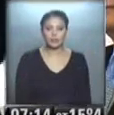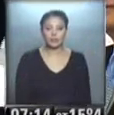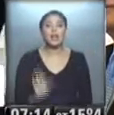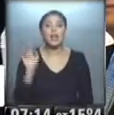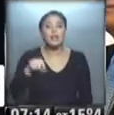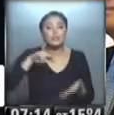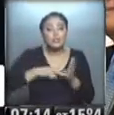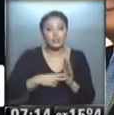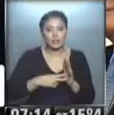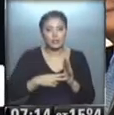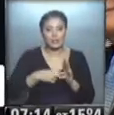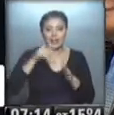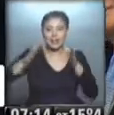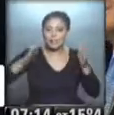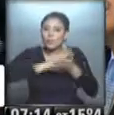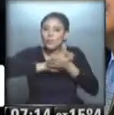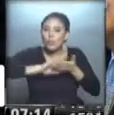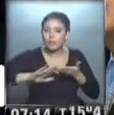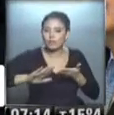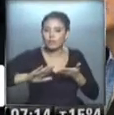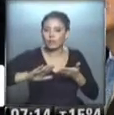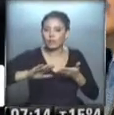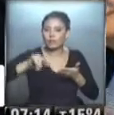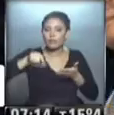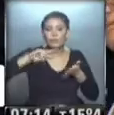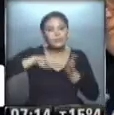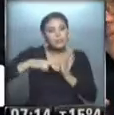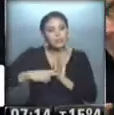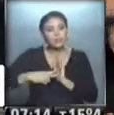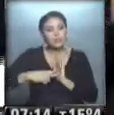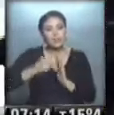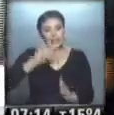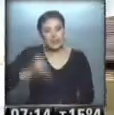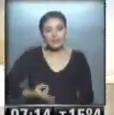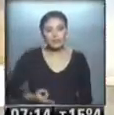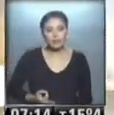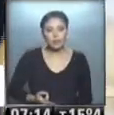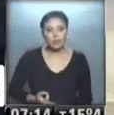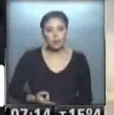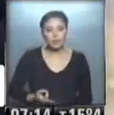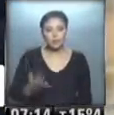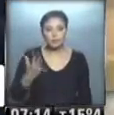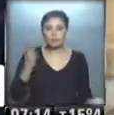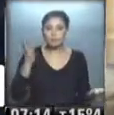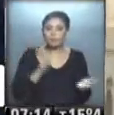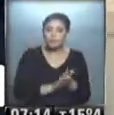con un símbolo de los tiempos que vivimos todo un símbolo de decisiones personales